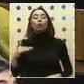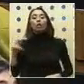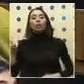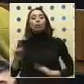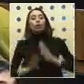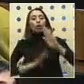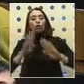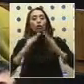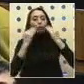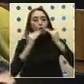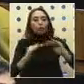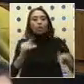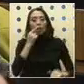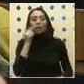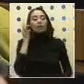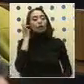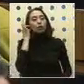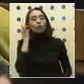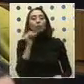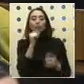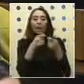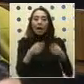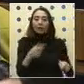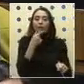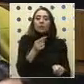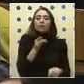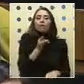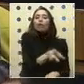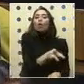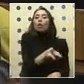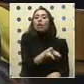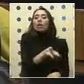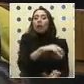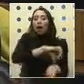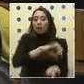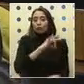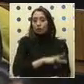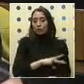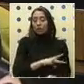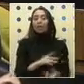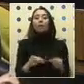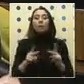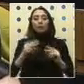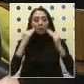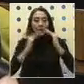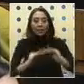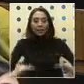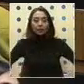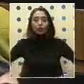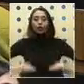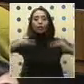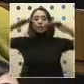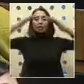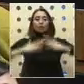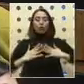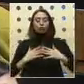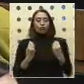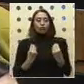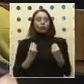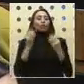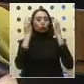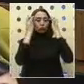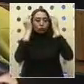de los niños y niñas más vulnerables de nuestro país y que permite también un crecimiento mucho más pleno en lo físico y en lo